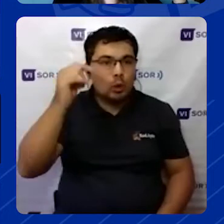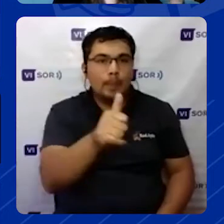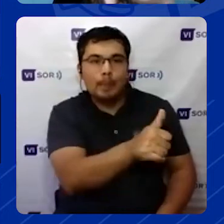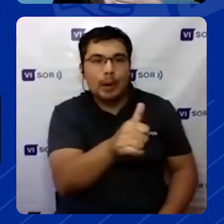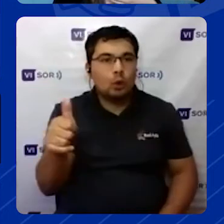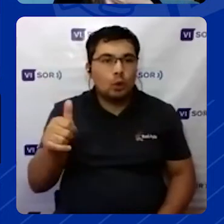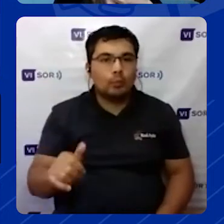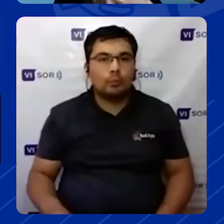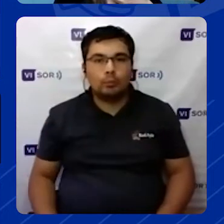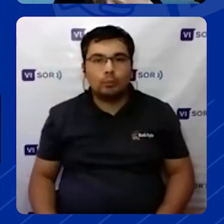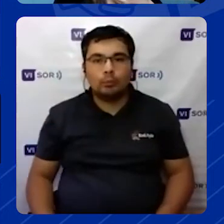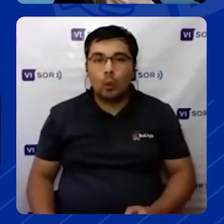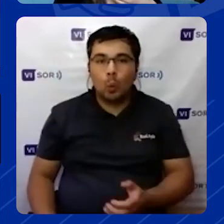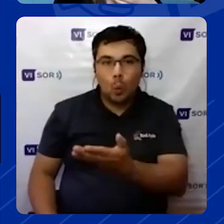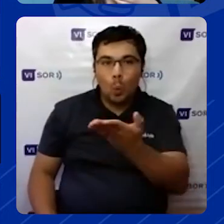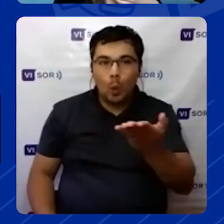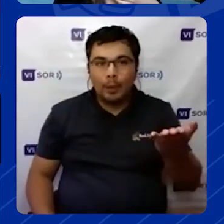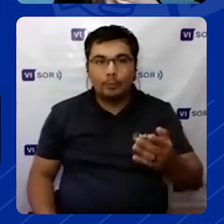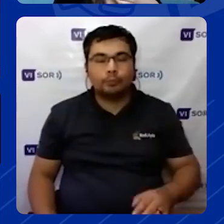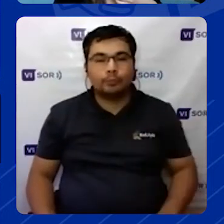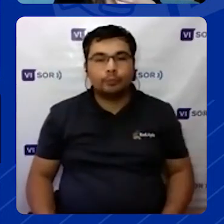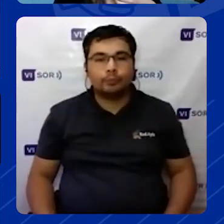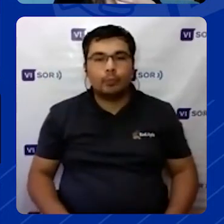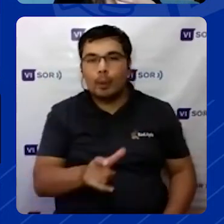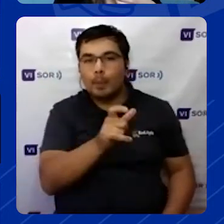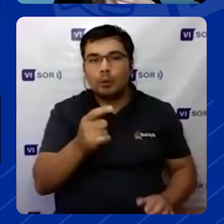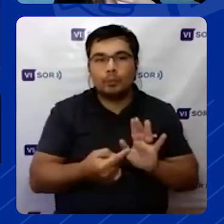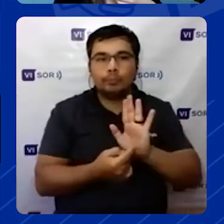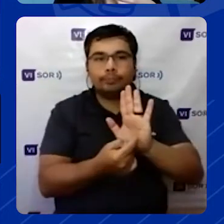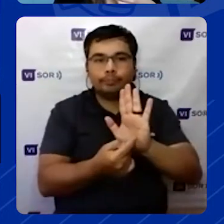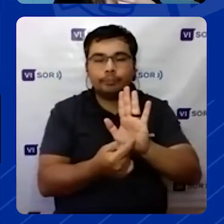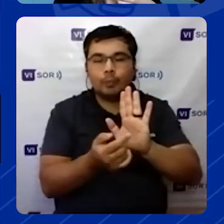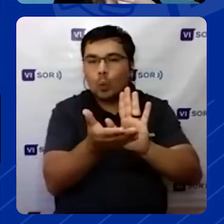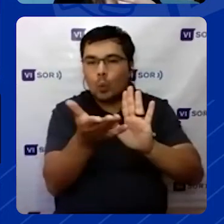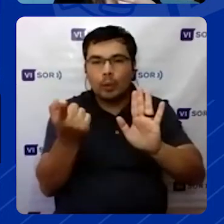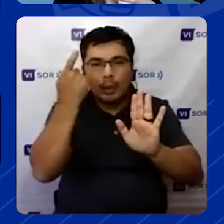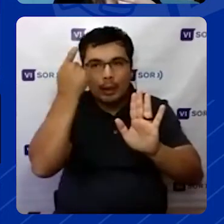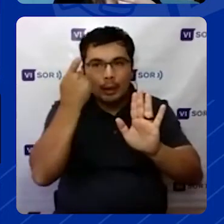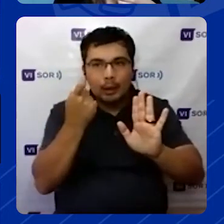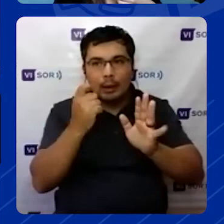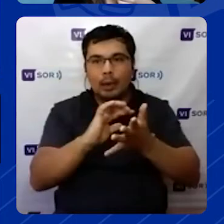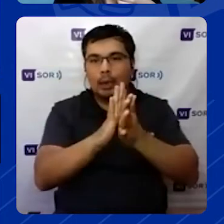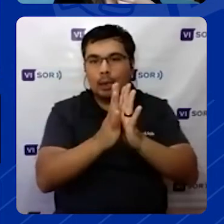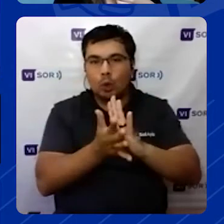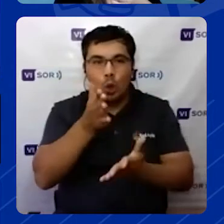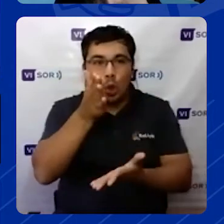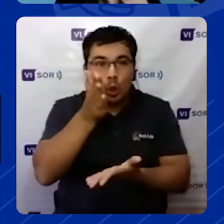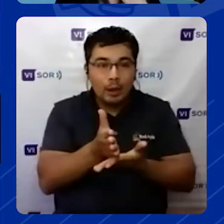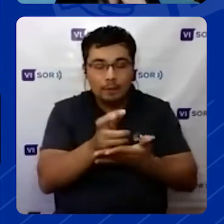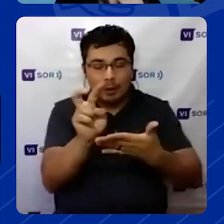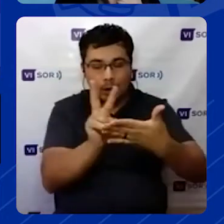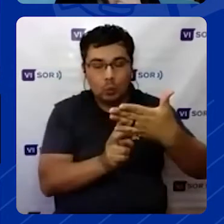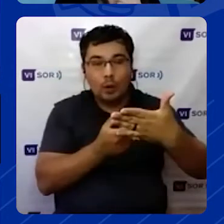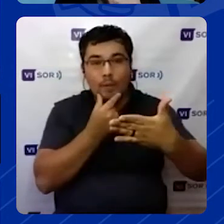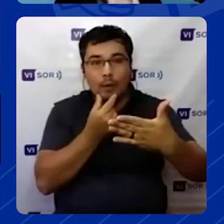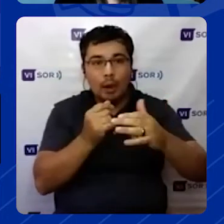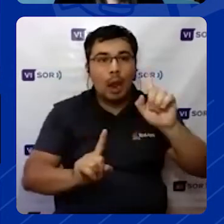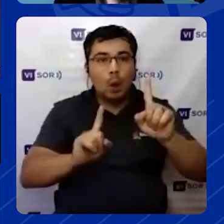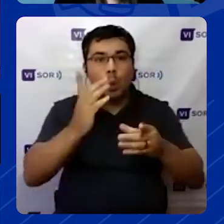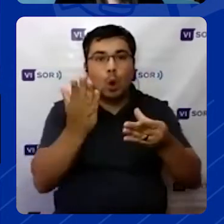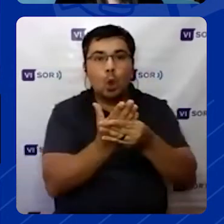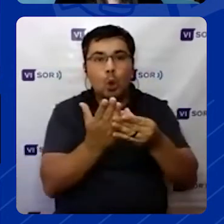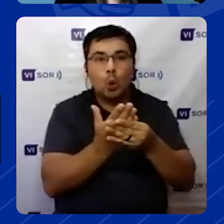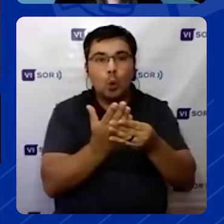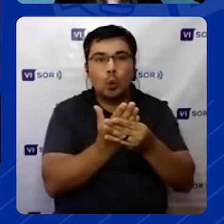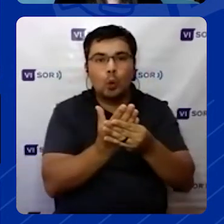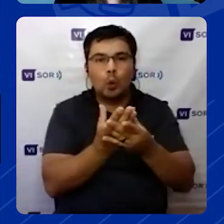los presentadores, que es, ¿ustedes creen que todo debería estar en lectura fácil? ¿Hay algunos documentos que sean más difíciles